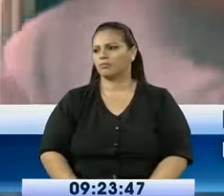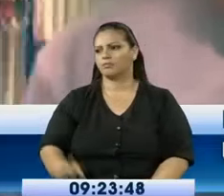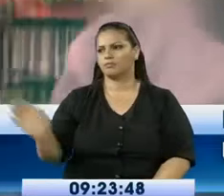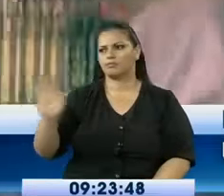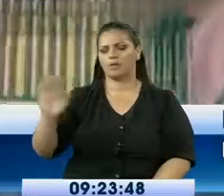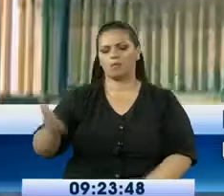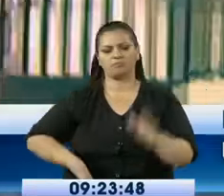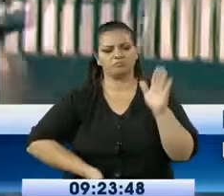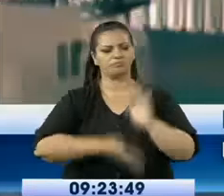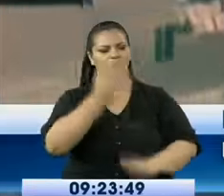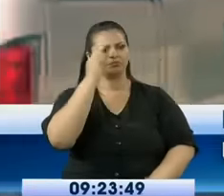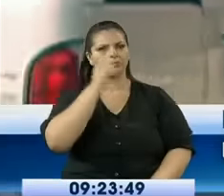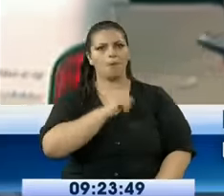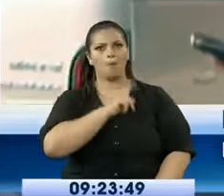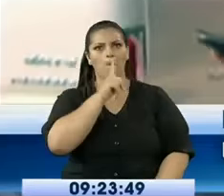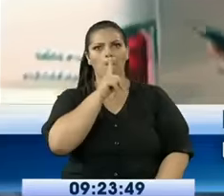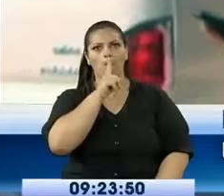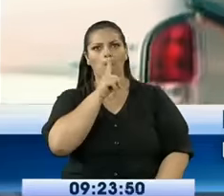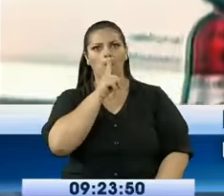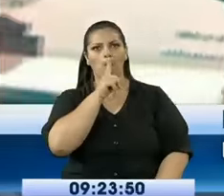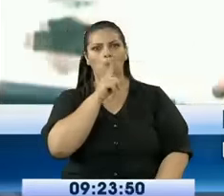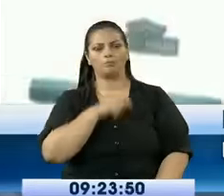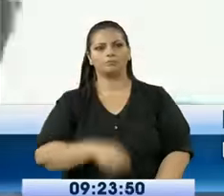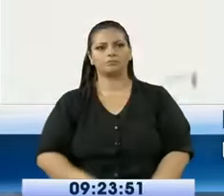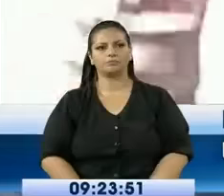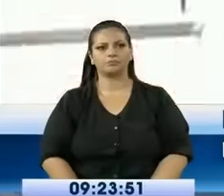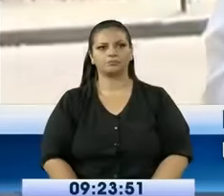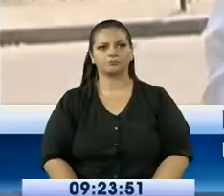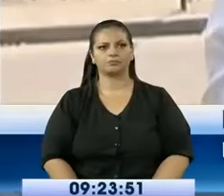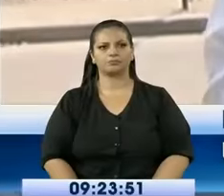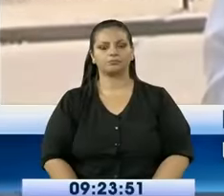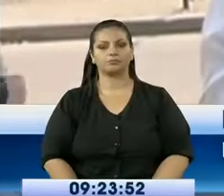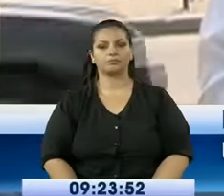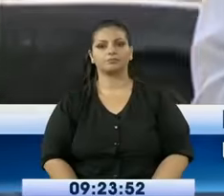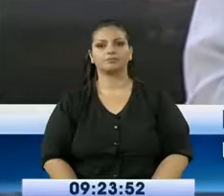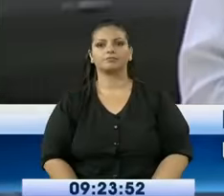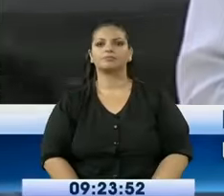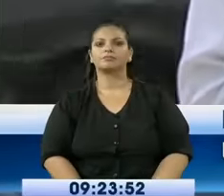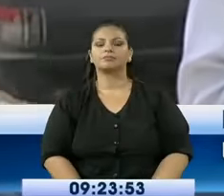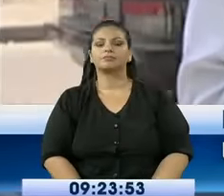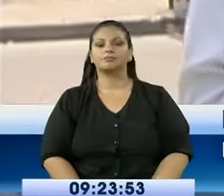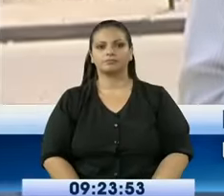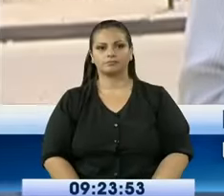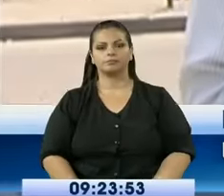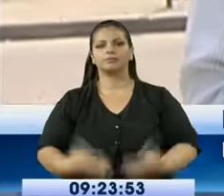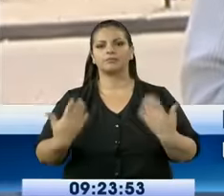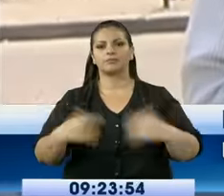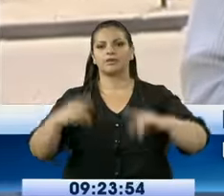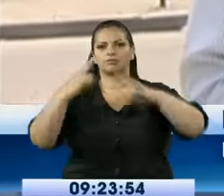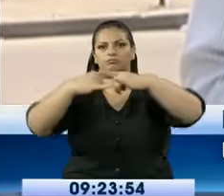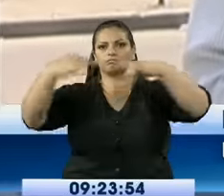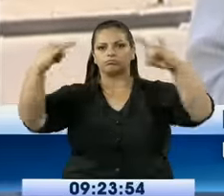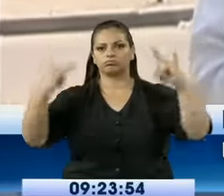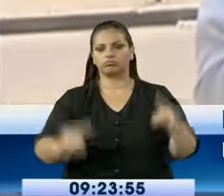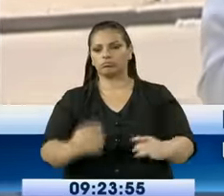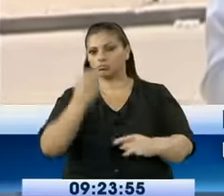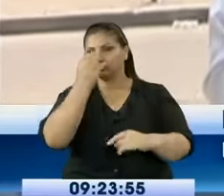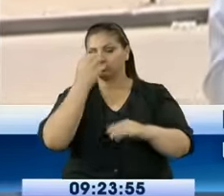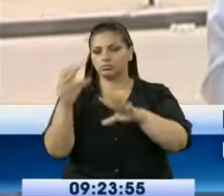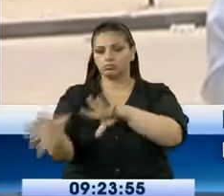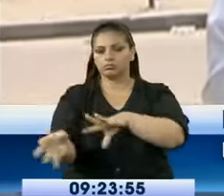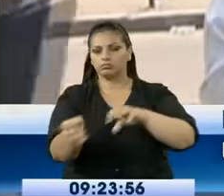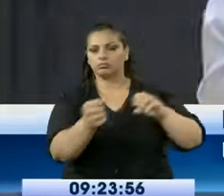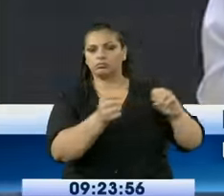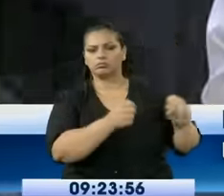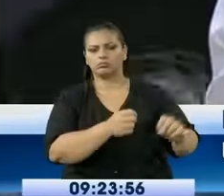Hablamos. Ya, ok. No, hablamos. No, no, sí. Listo, listo. De esta manera es como queda totalmente desmontado este circo. Pero ¿cuáles son